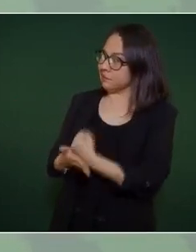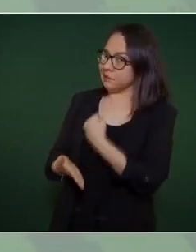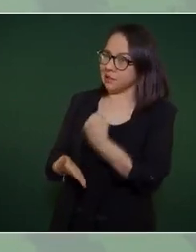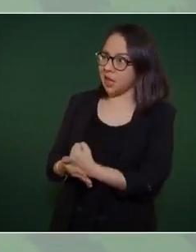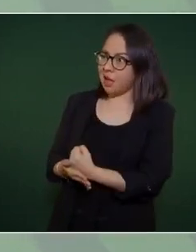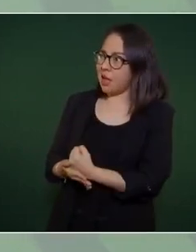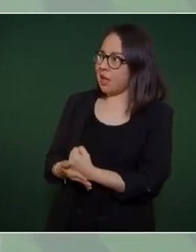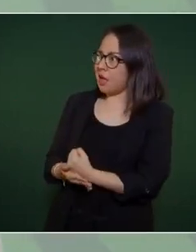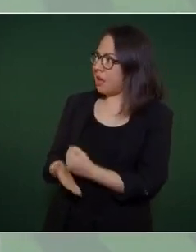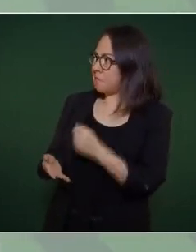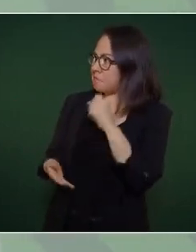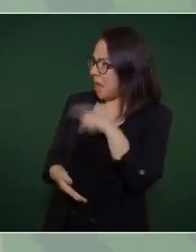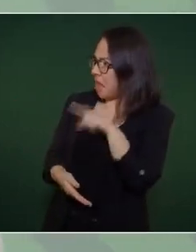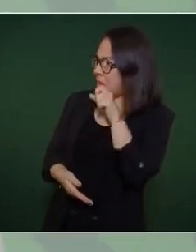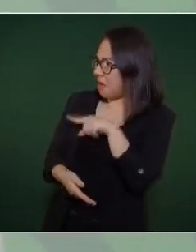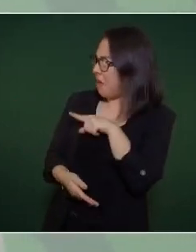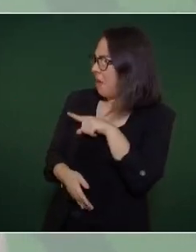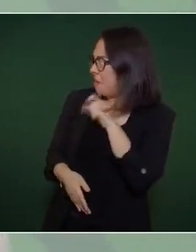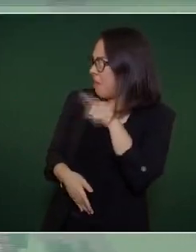de que es lo mismo,